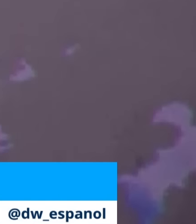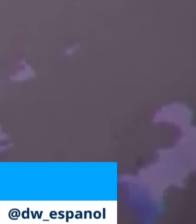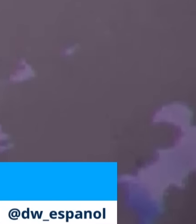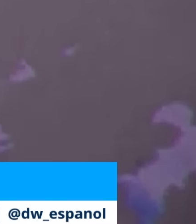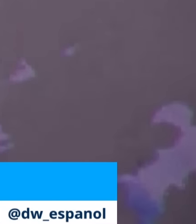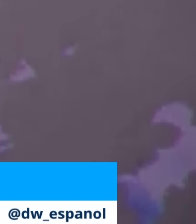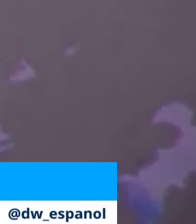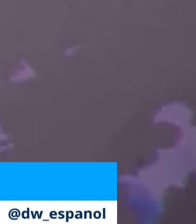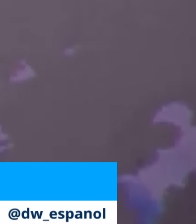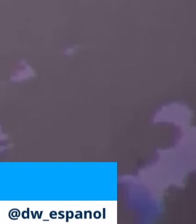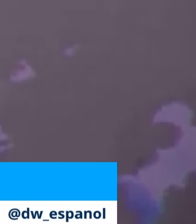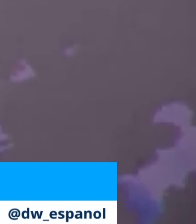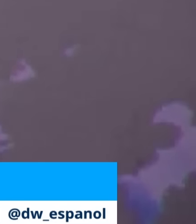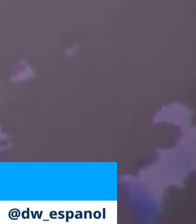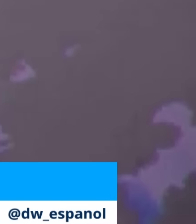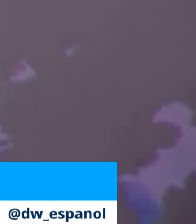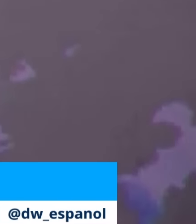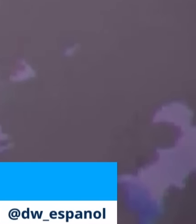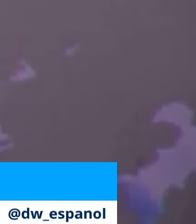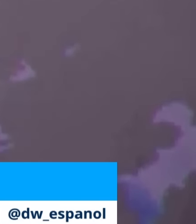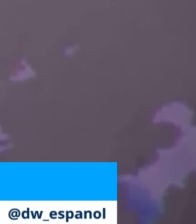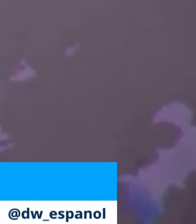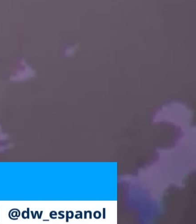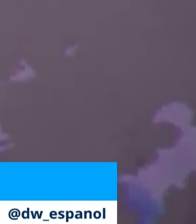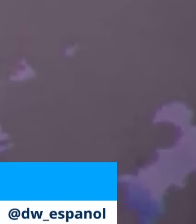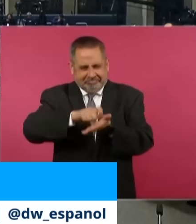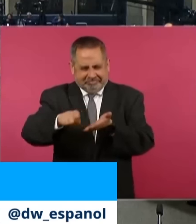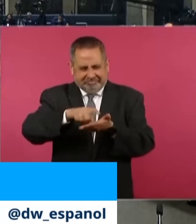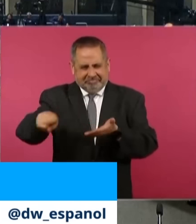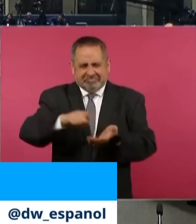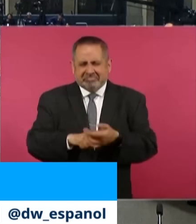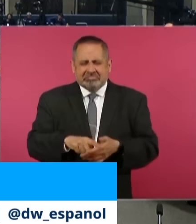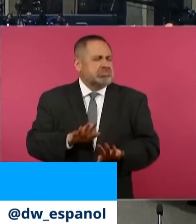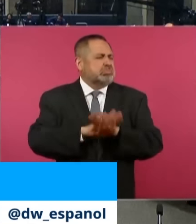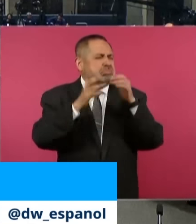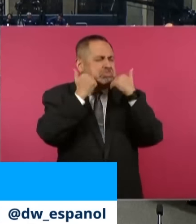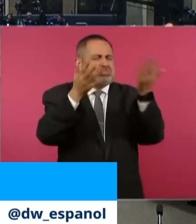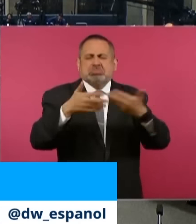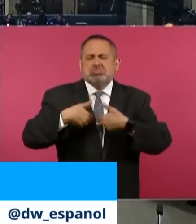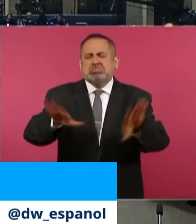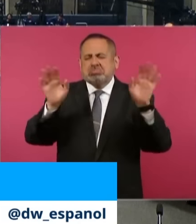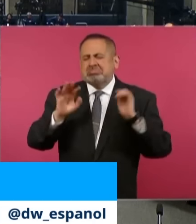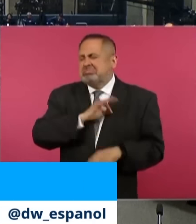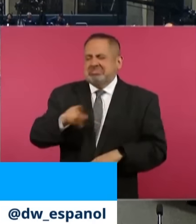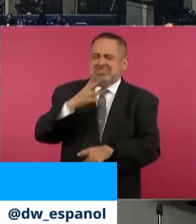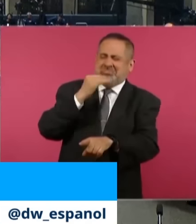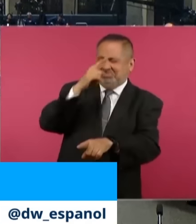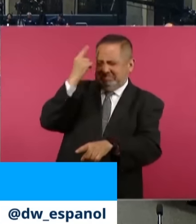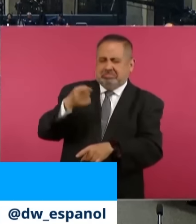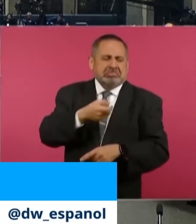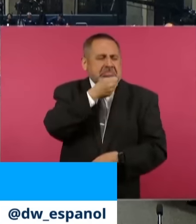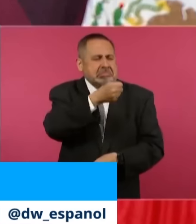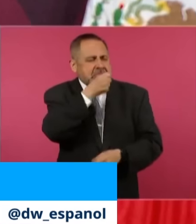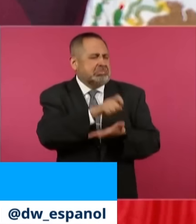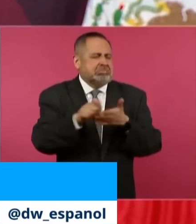ley a su presidente por su parte el mexicano López Obrador respondió no saber cómo Argentina votó por su actual mandatario